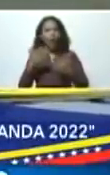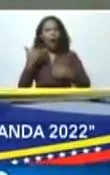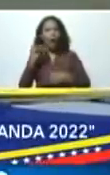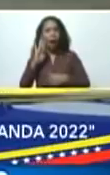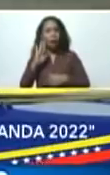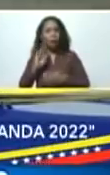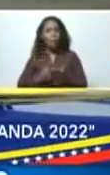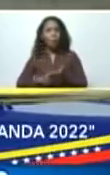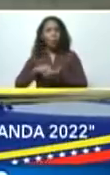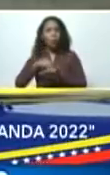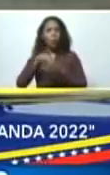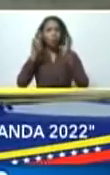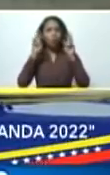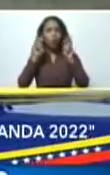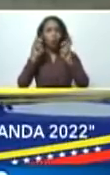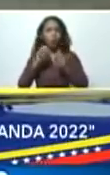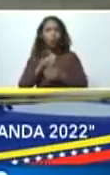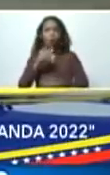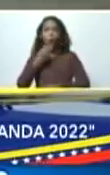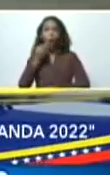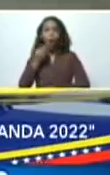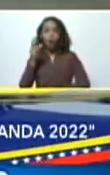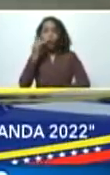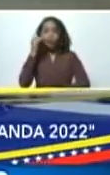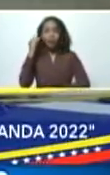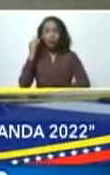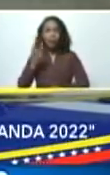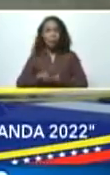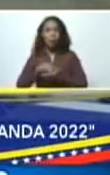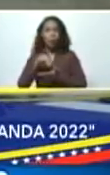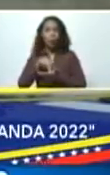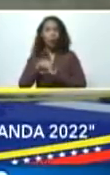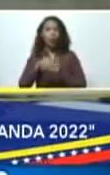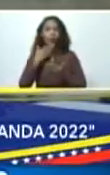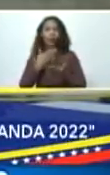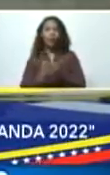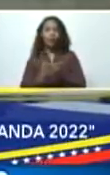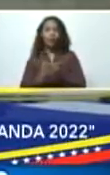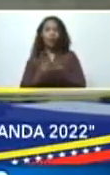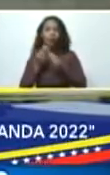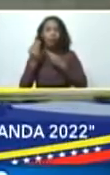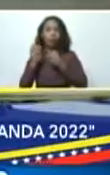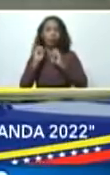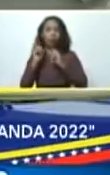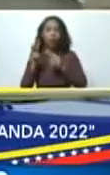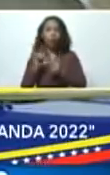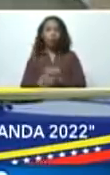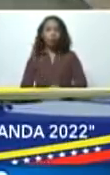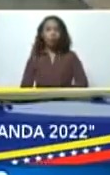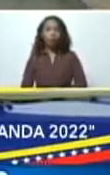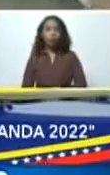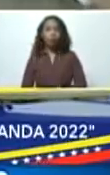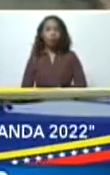emergiendo. Muchachos y muchachas que están emergiendo, gracias a que le damos la oportunidad,